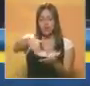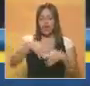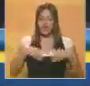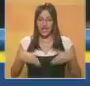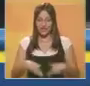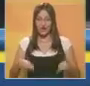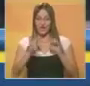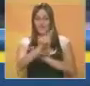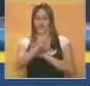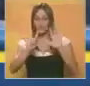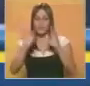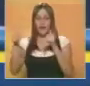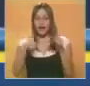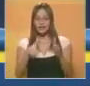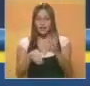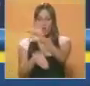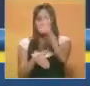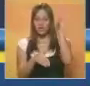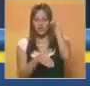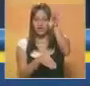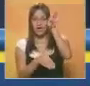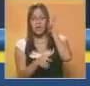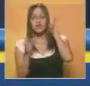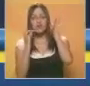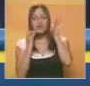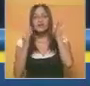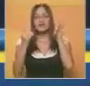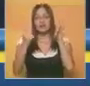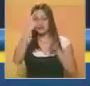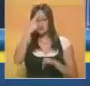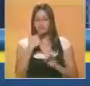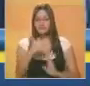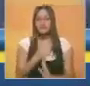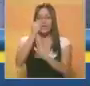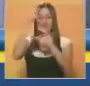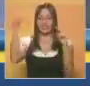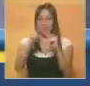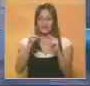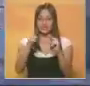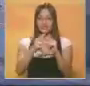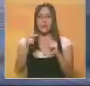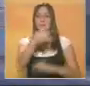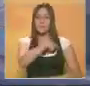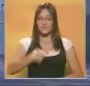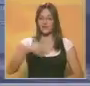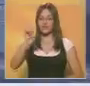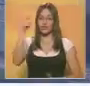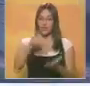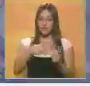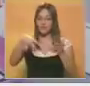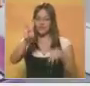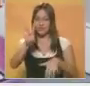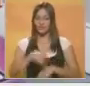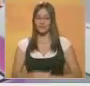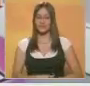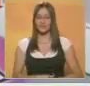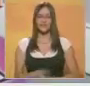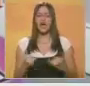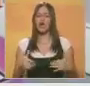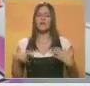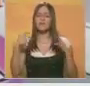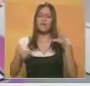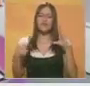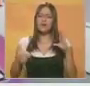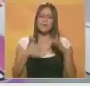y el 29 de marzo la elección de la chica que representará a esta entidad en el Miss Venezuela 2012. A continuación, las